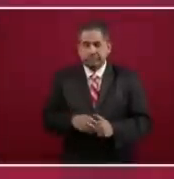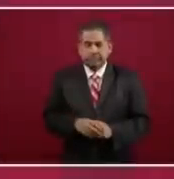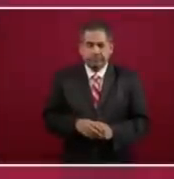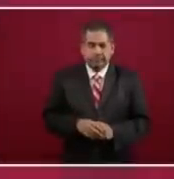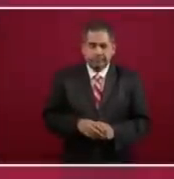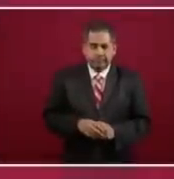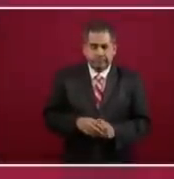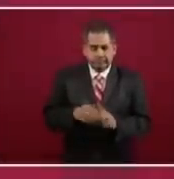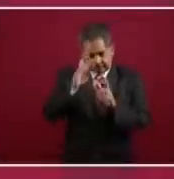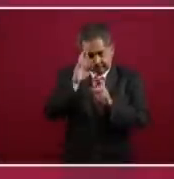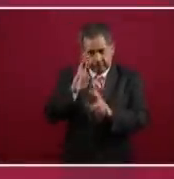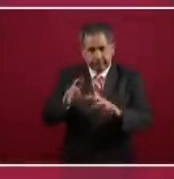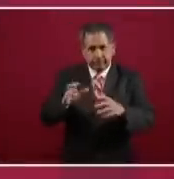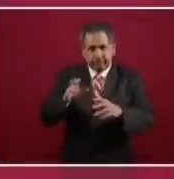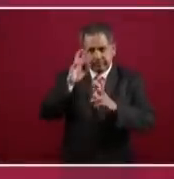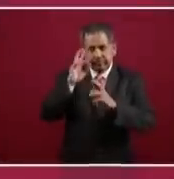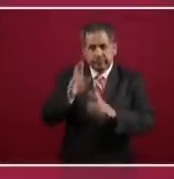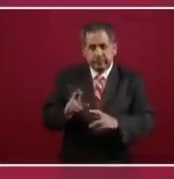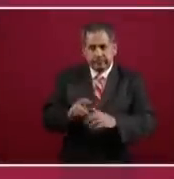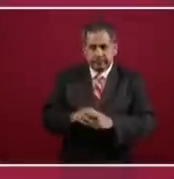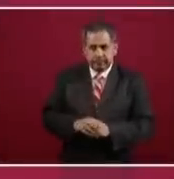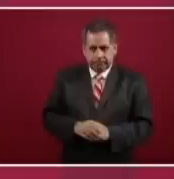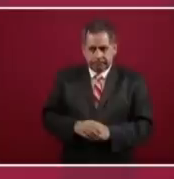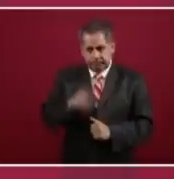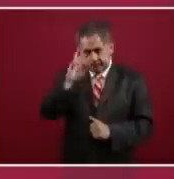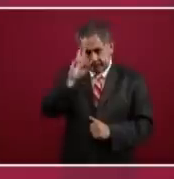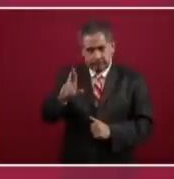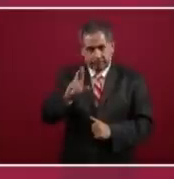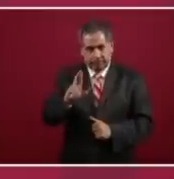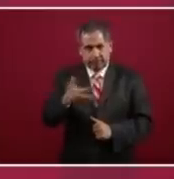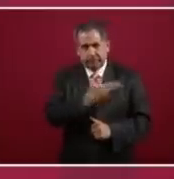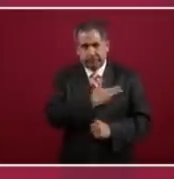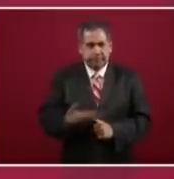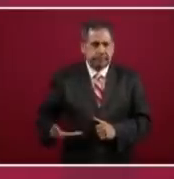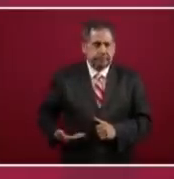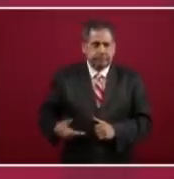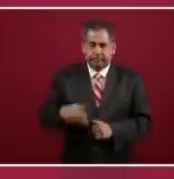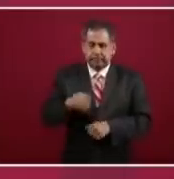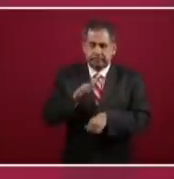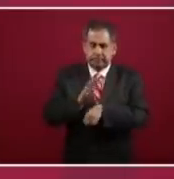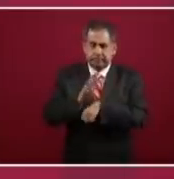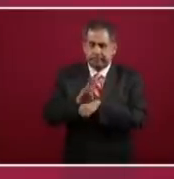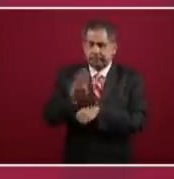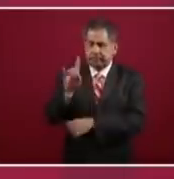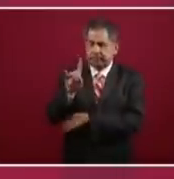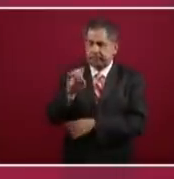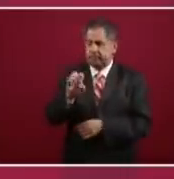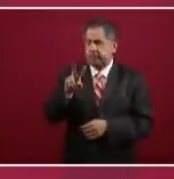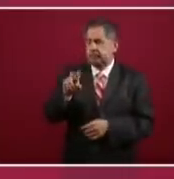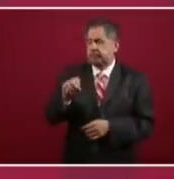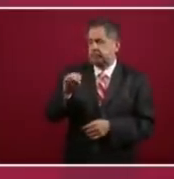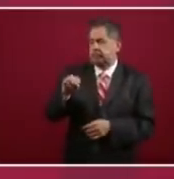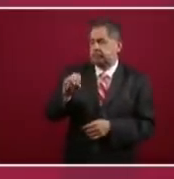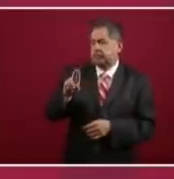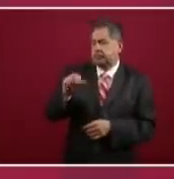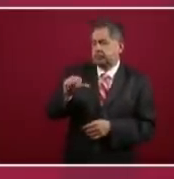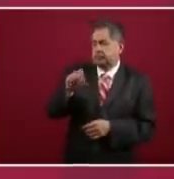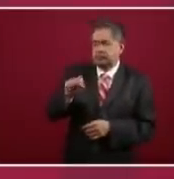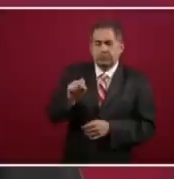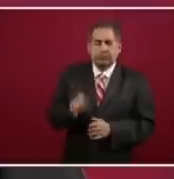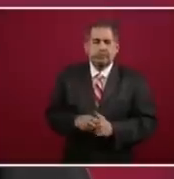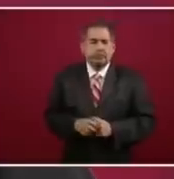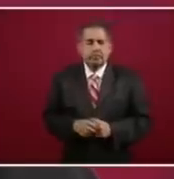el respeto el presidente de bolivia evo morales para qué